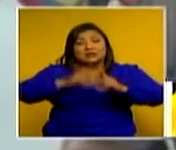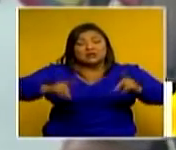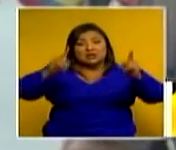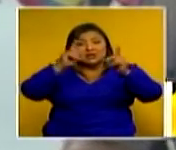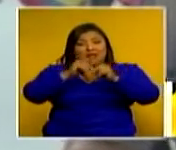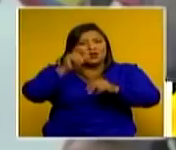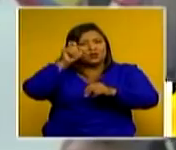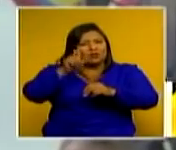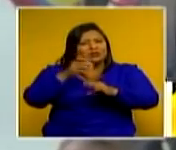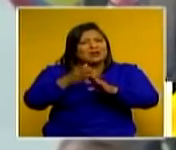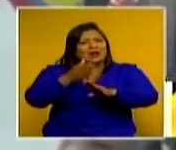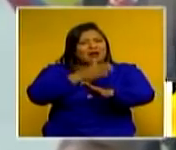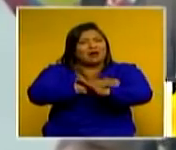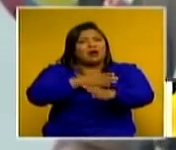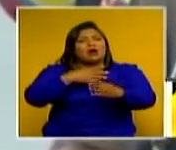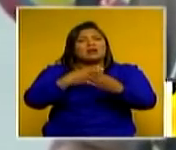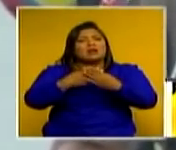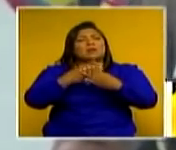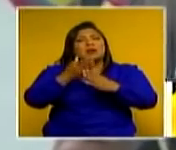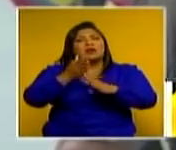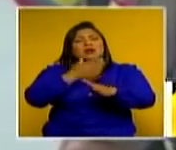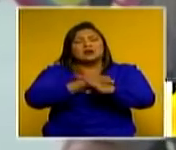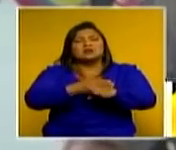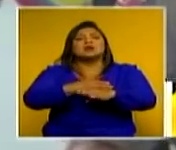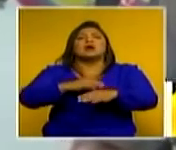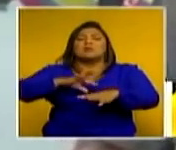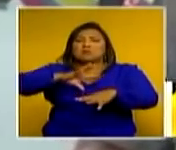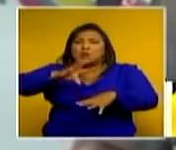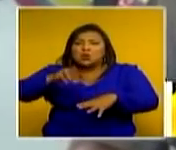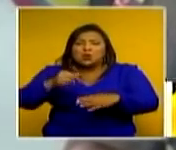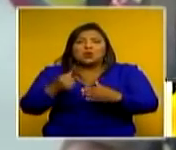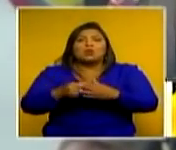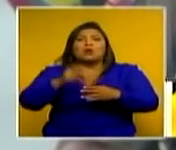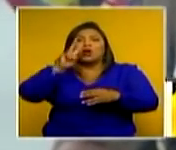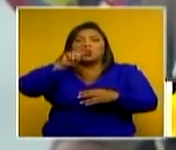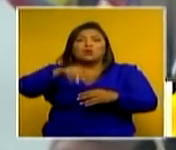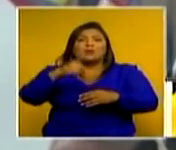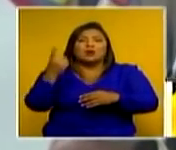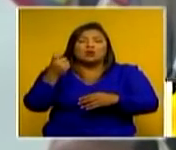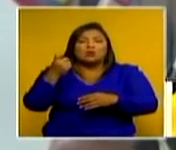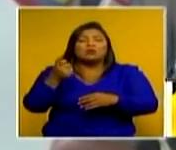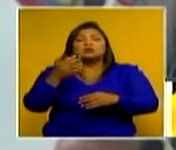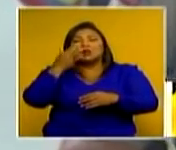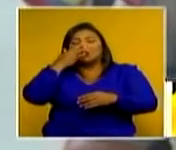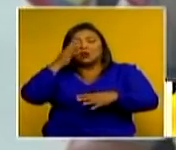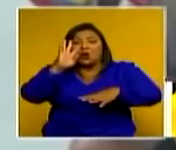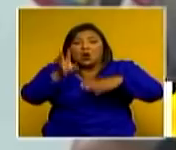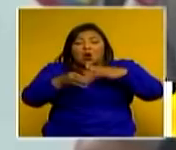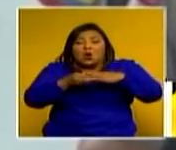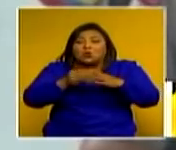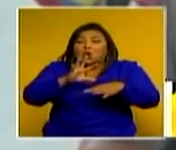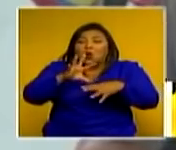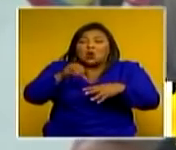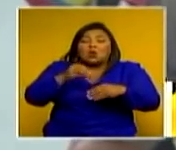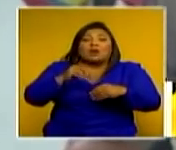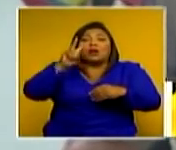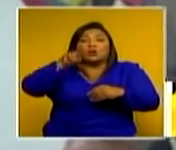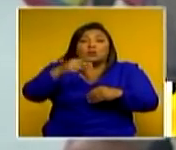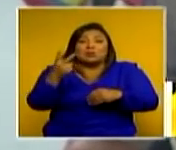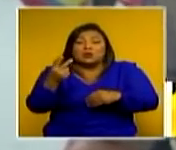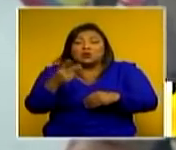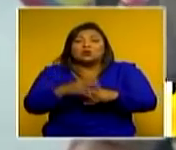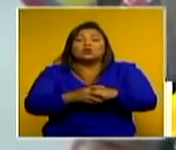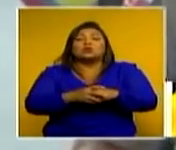varios antecedentes policiales por robo en el 2011 por ocultación de cosas robadas en el 2012